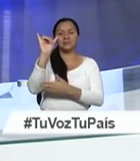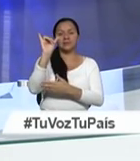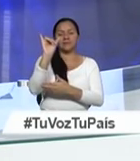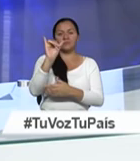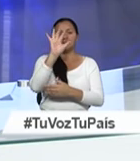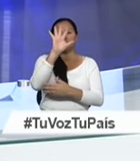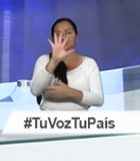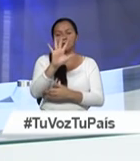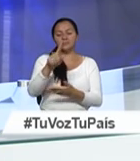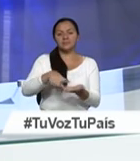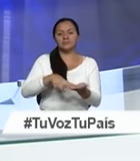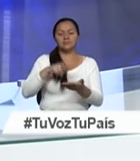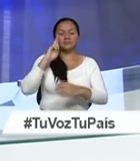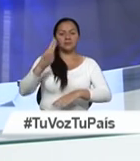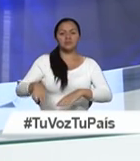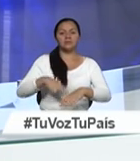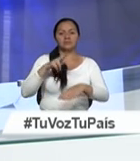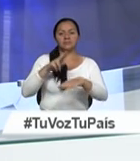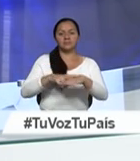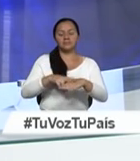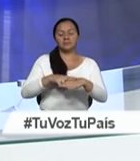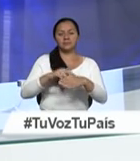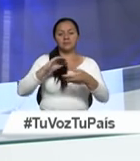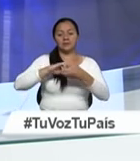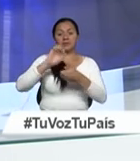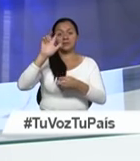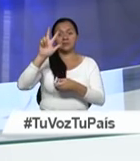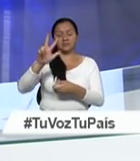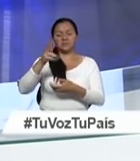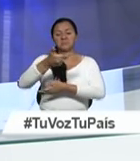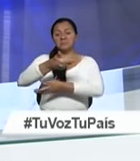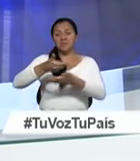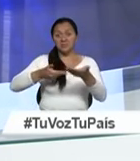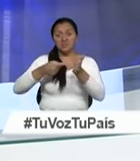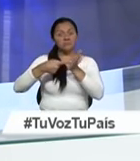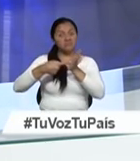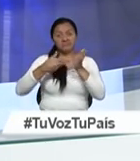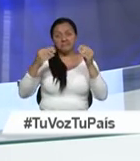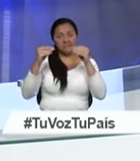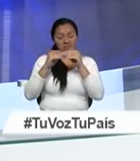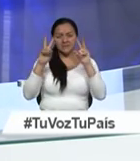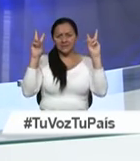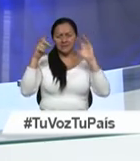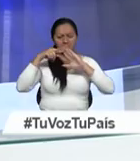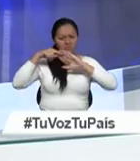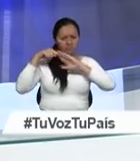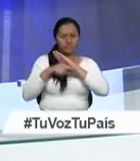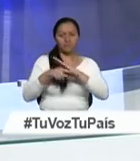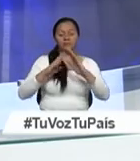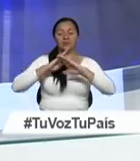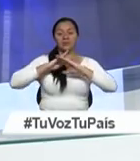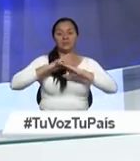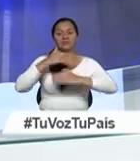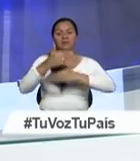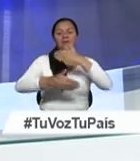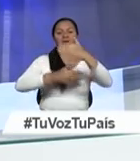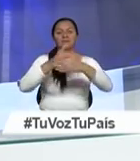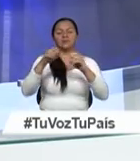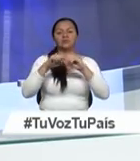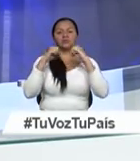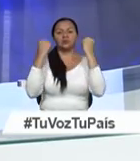la 5ª Convención Nacional del Movimiento. Este documento profundizará los cambios y defenderá los avances